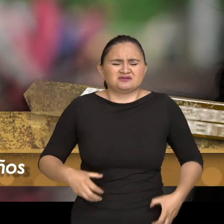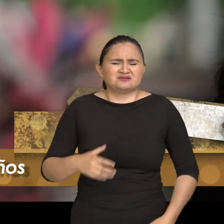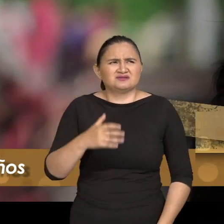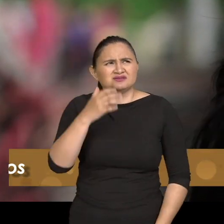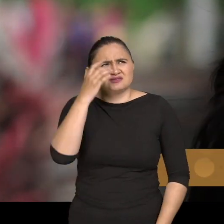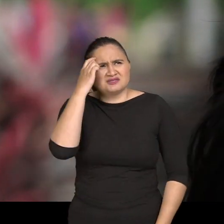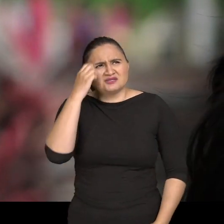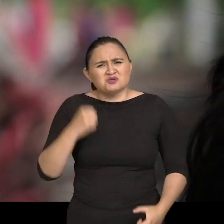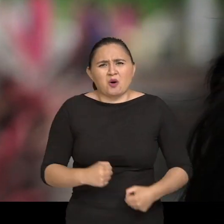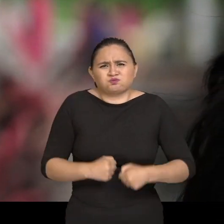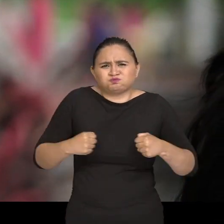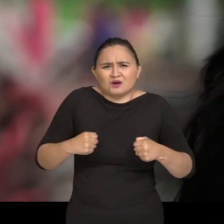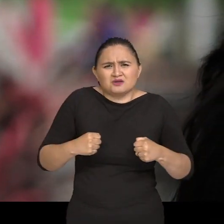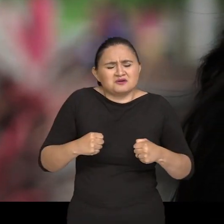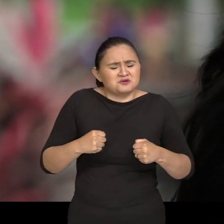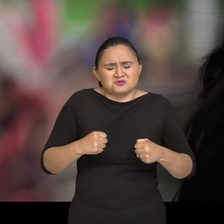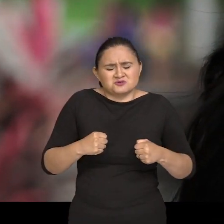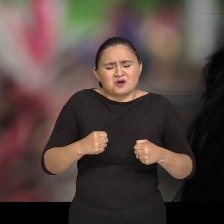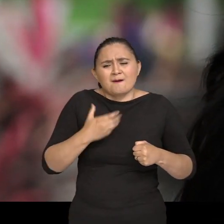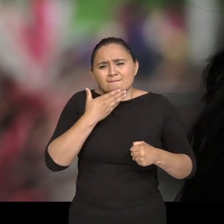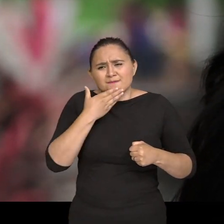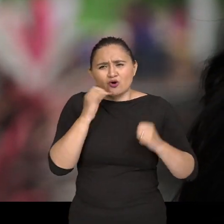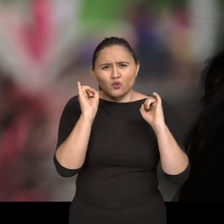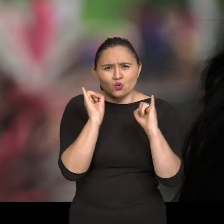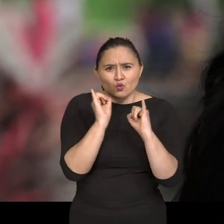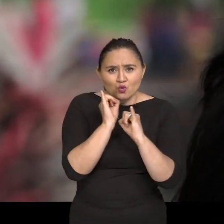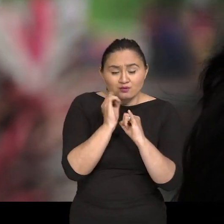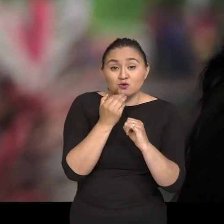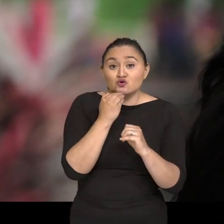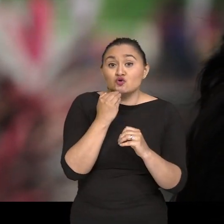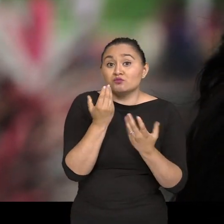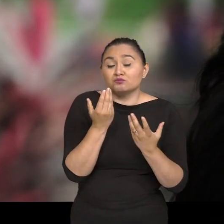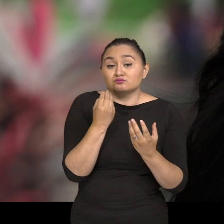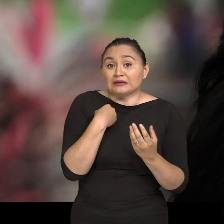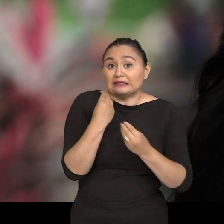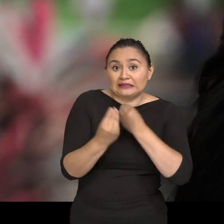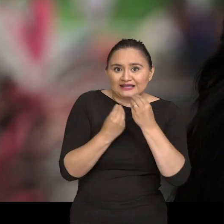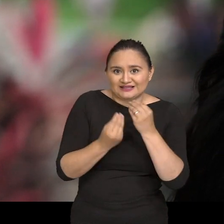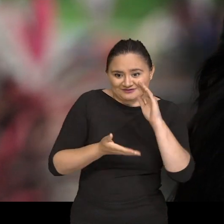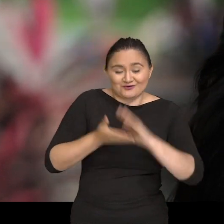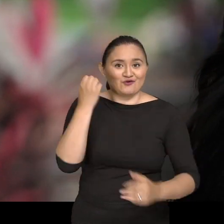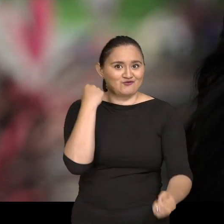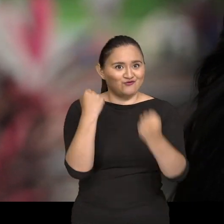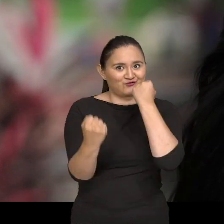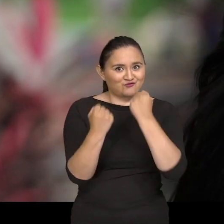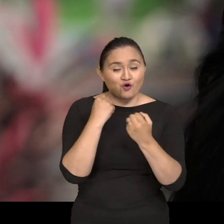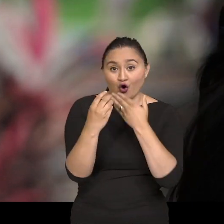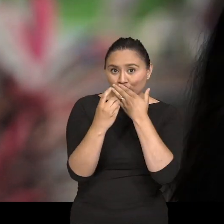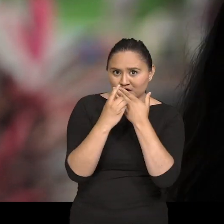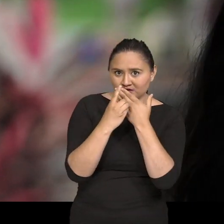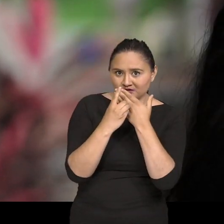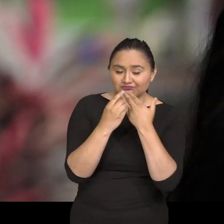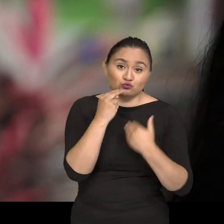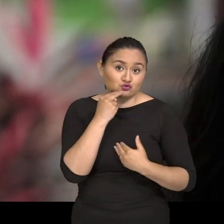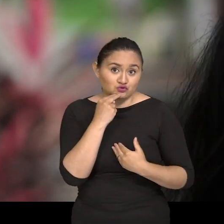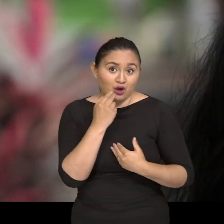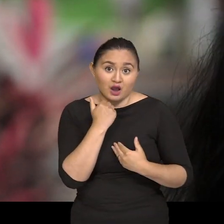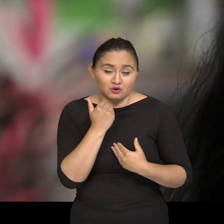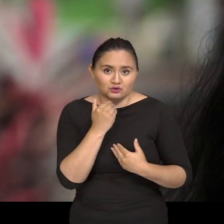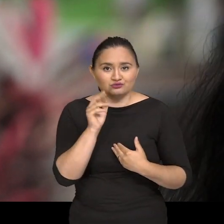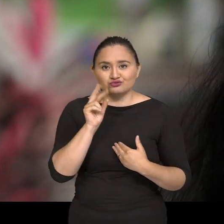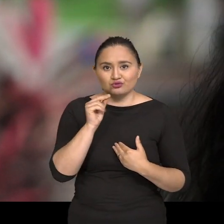bajar de peso pero no bajé extrayendo el gimnasio como se debería de bajar ni con dieta sino dejando de